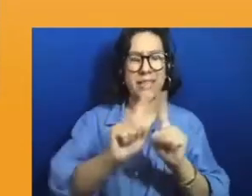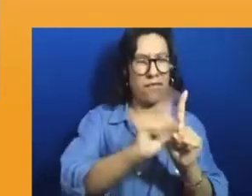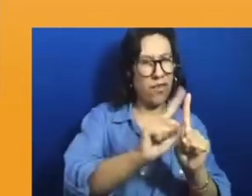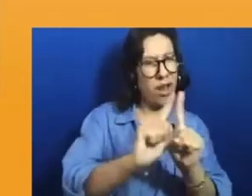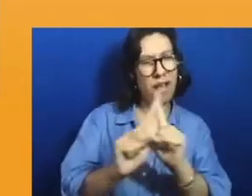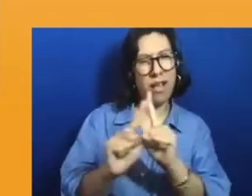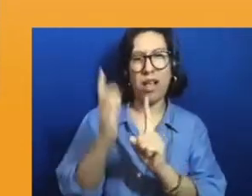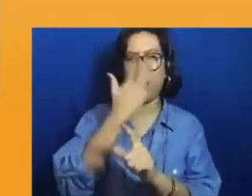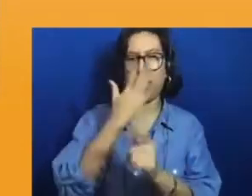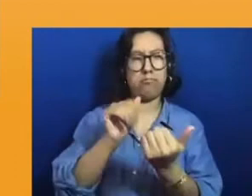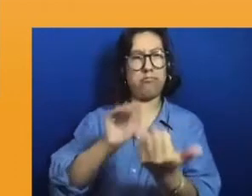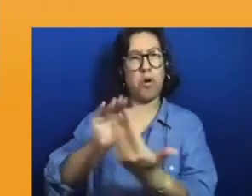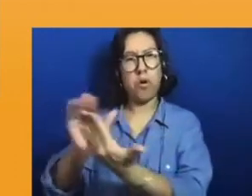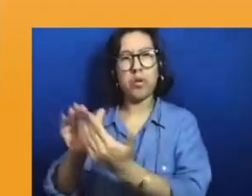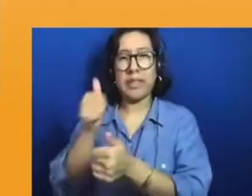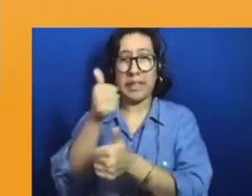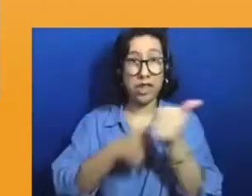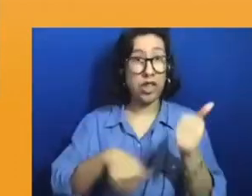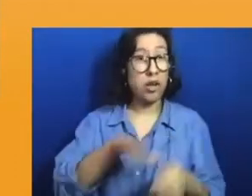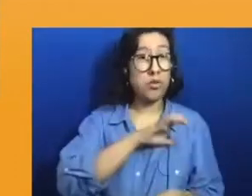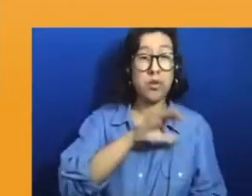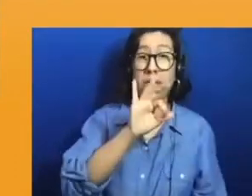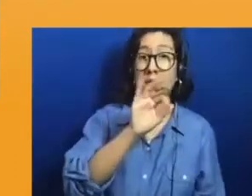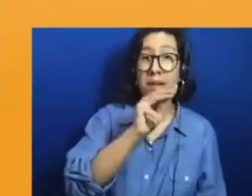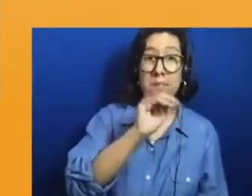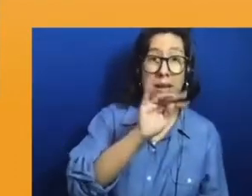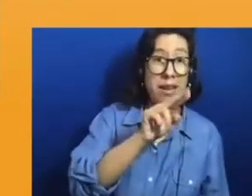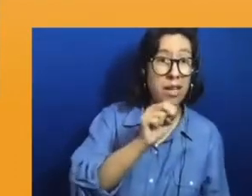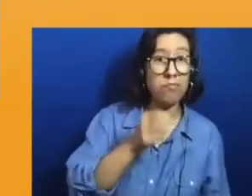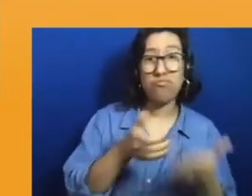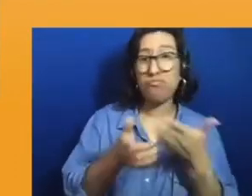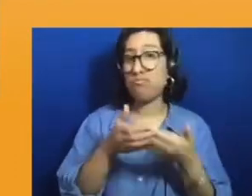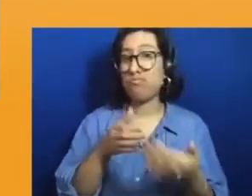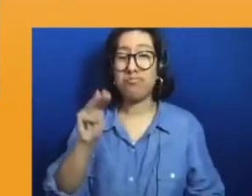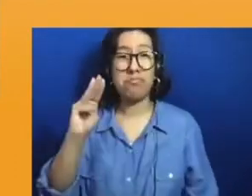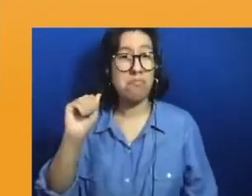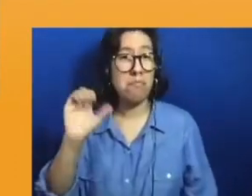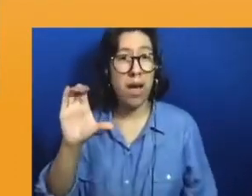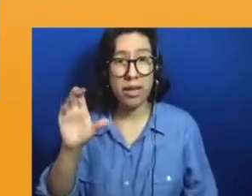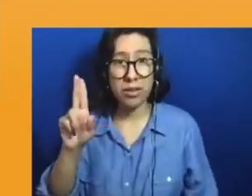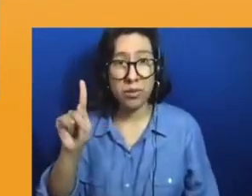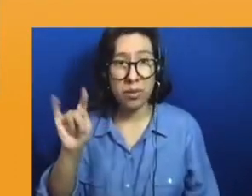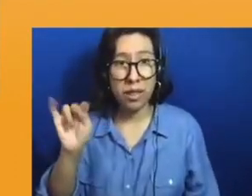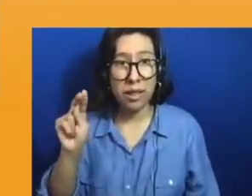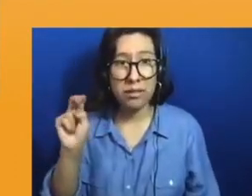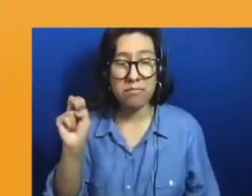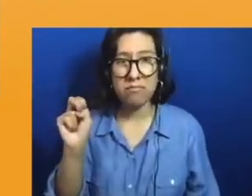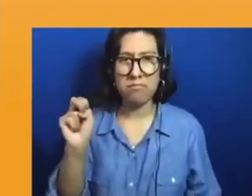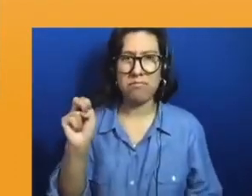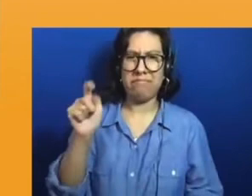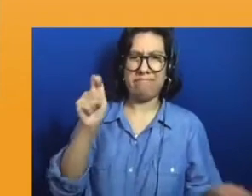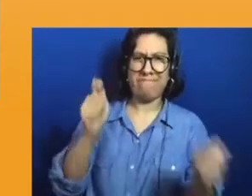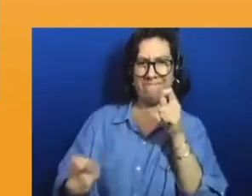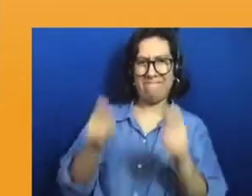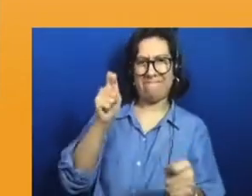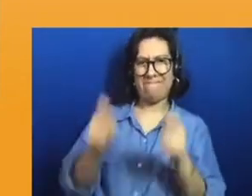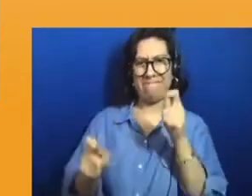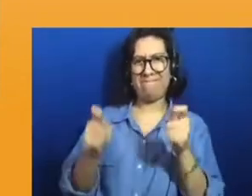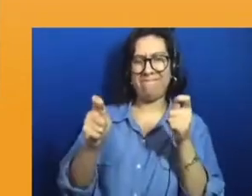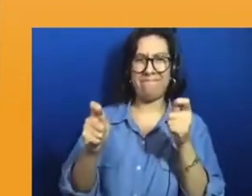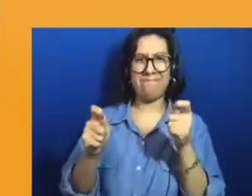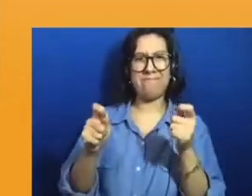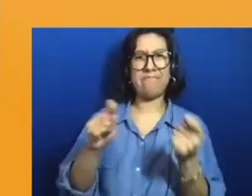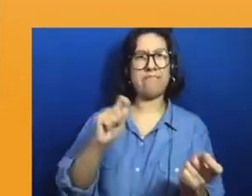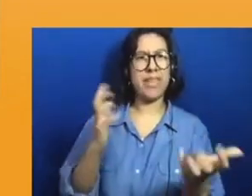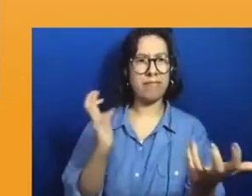múltiples facetas de cada personaje, ya sea que sea femenino o masculino, y realmente modernizar esa idea de la danza,